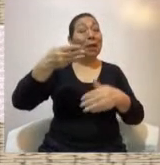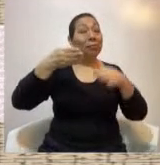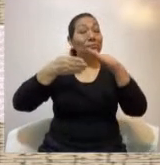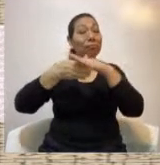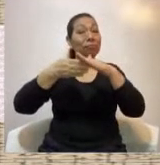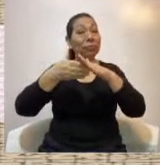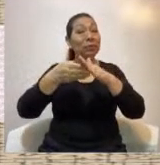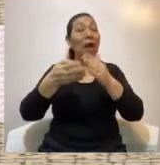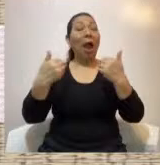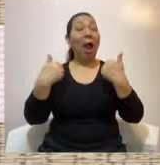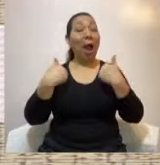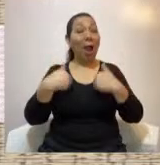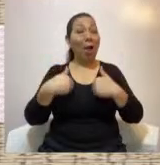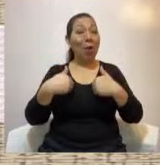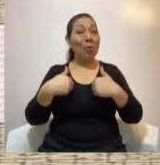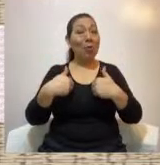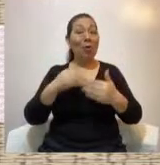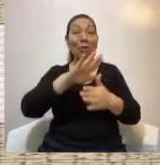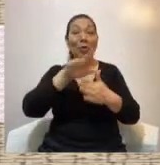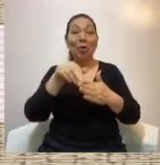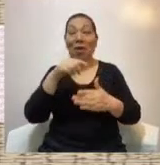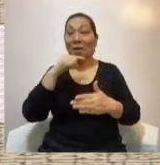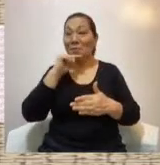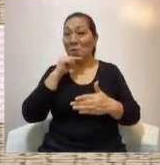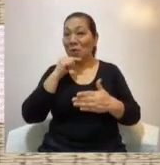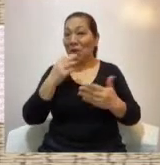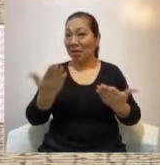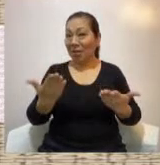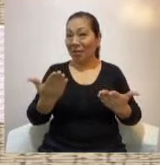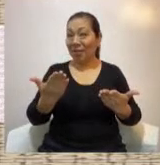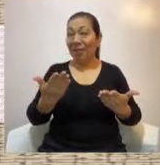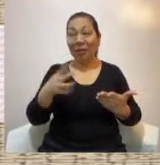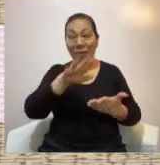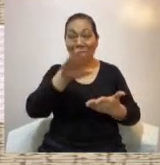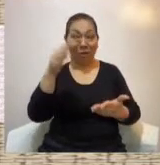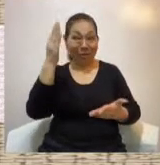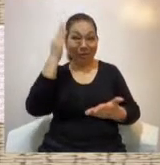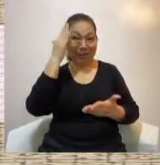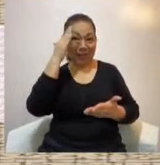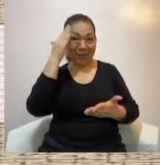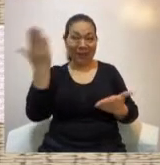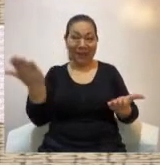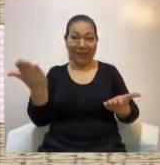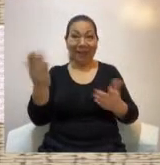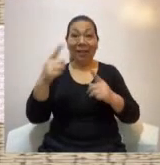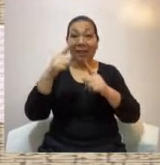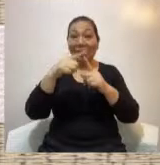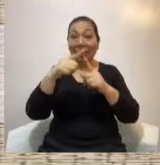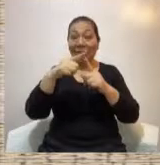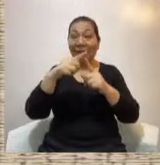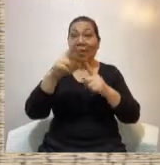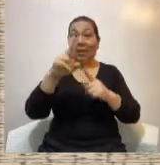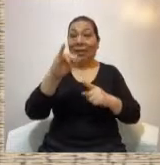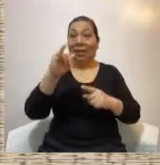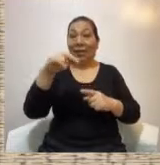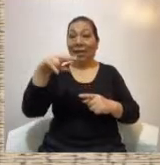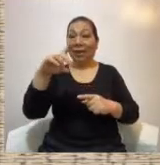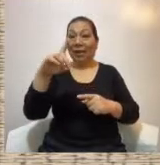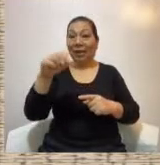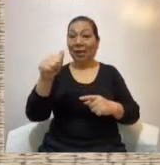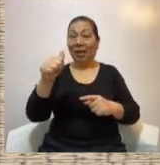prohibición del acceso a la abogacía de todas las mujeres. Como es ampliamente conocido en Perú, Trinidad